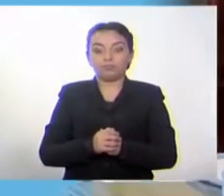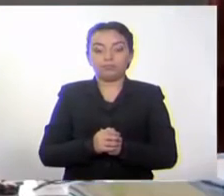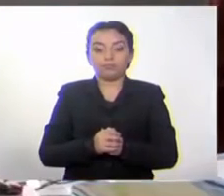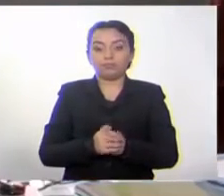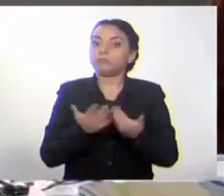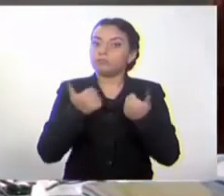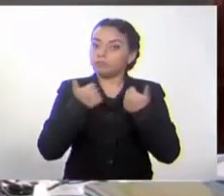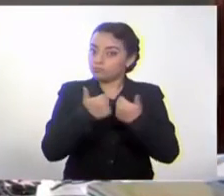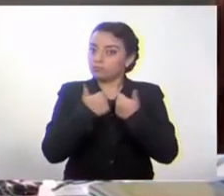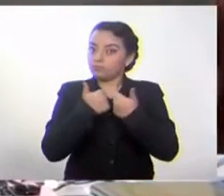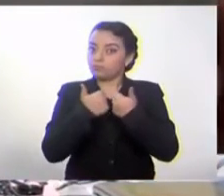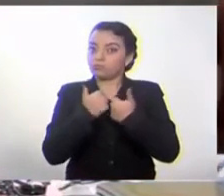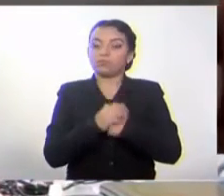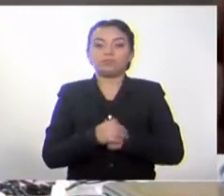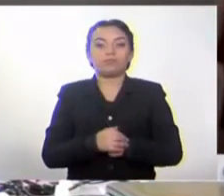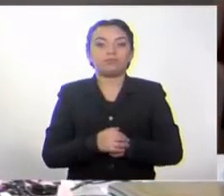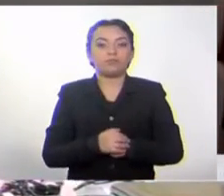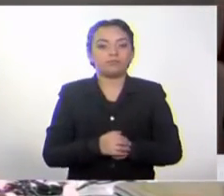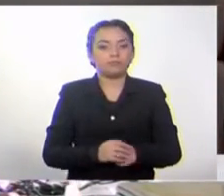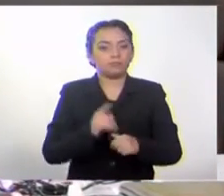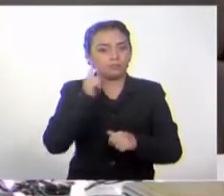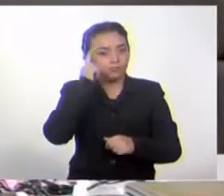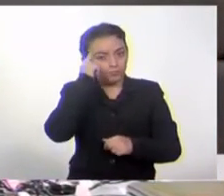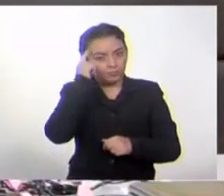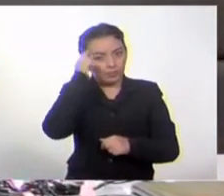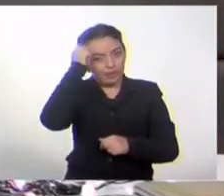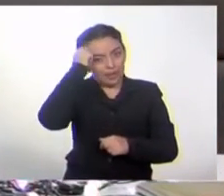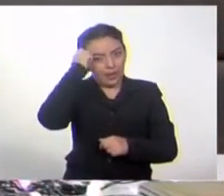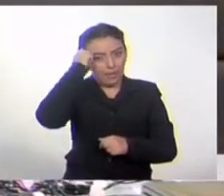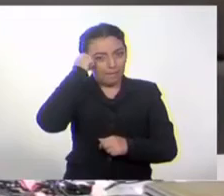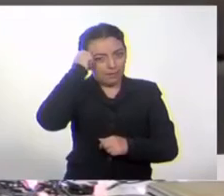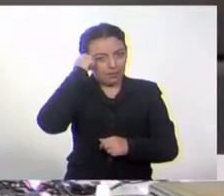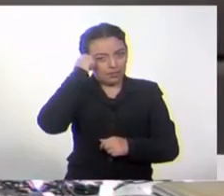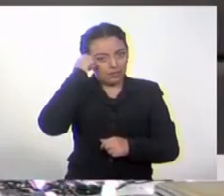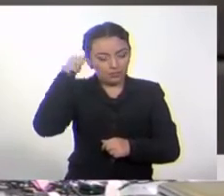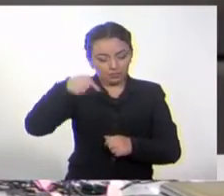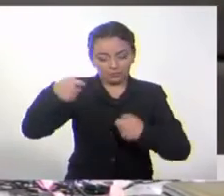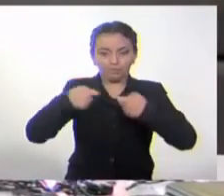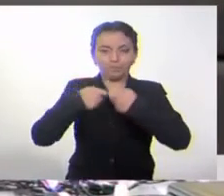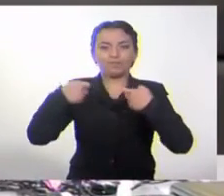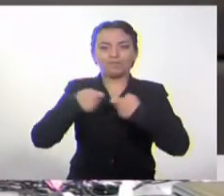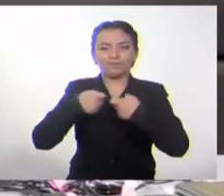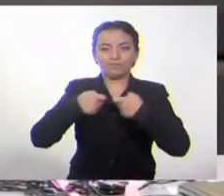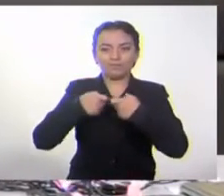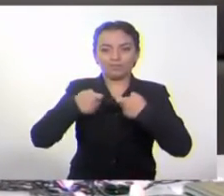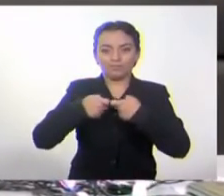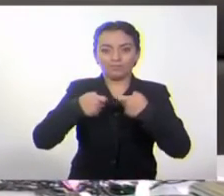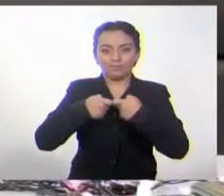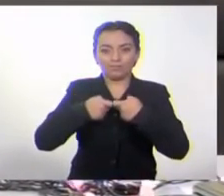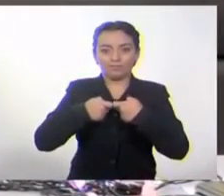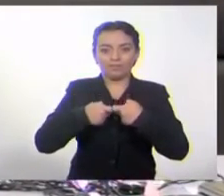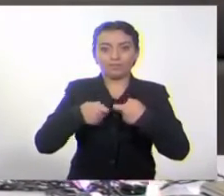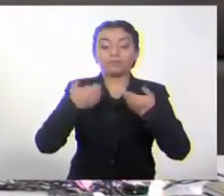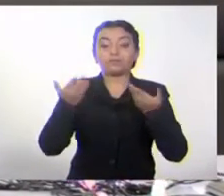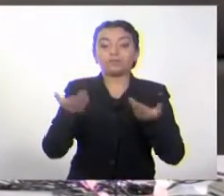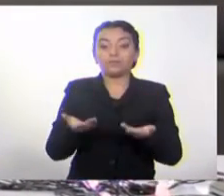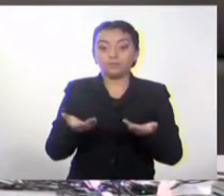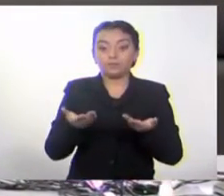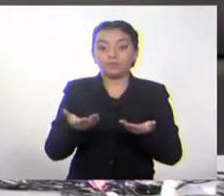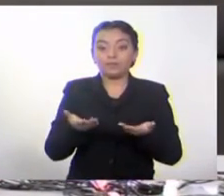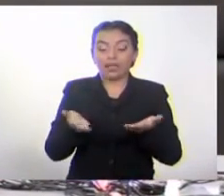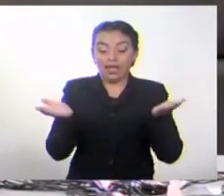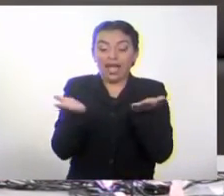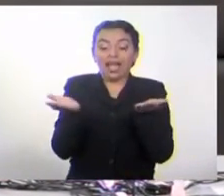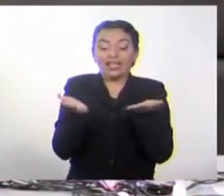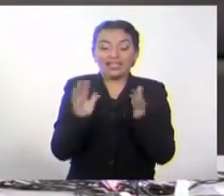Muy bien, con todo lo que has aprendido sobre circuitos en serie y en paralelo, sobre construirlos y el análisis que